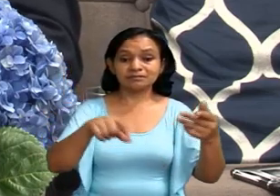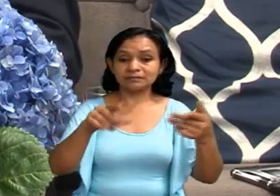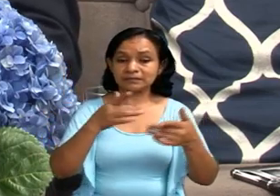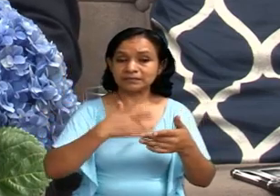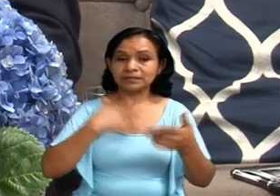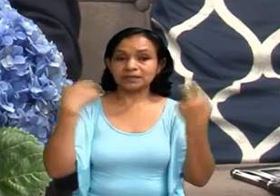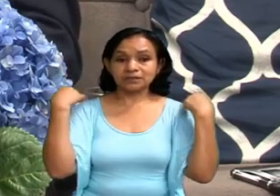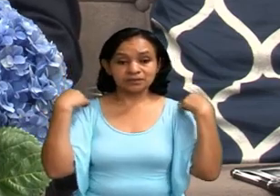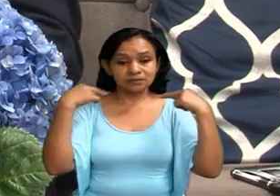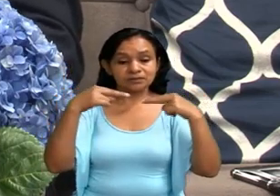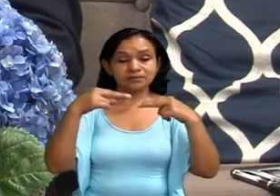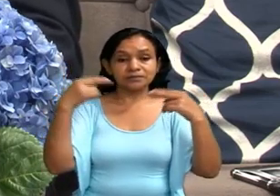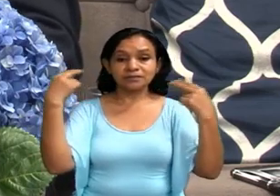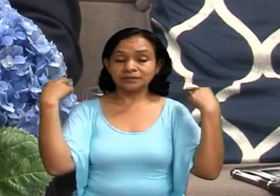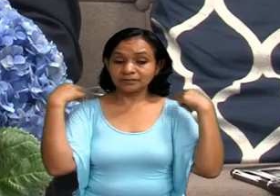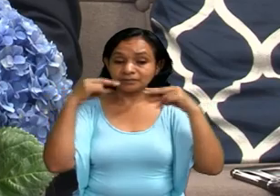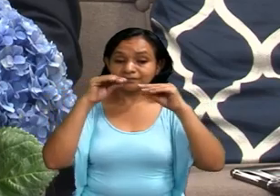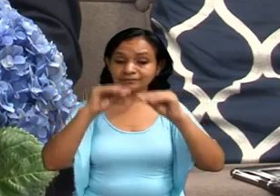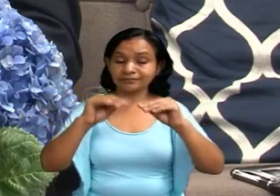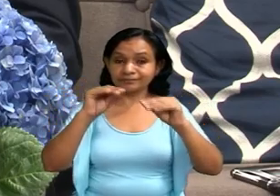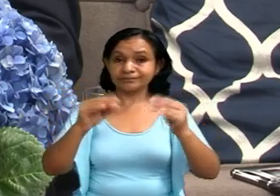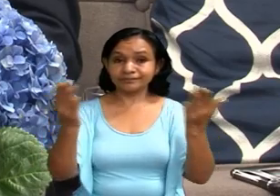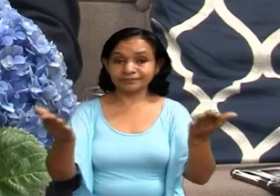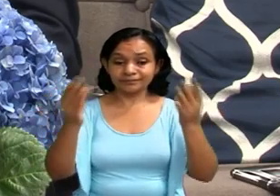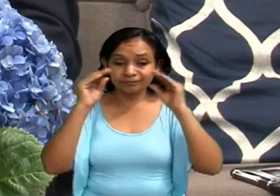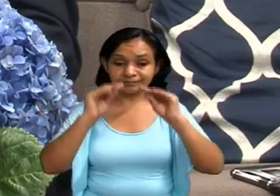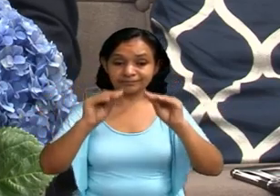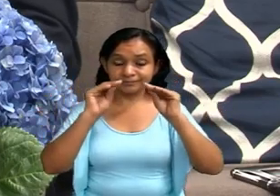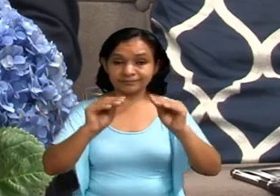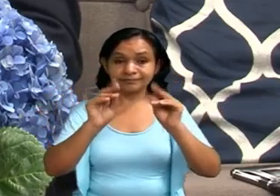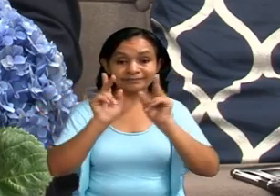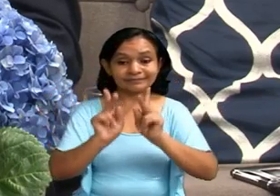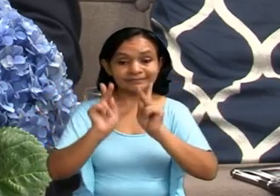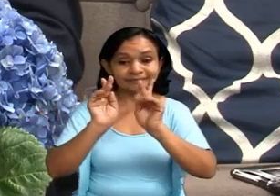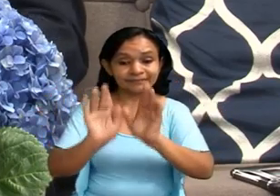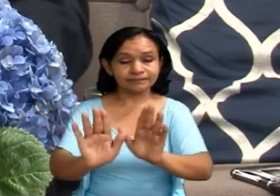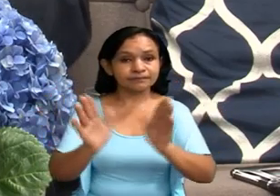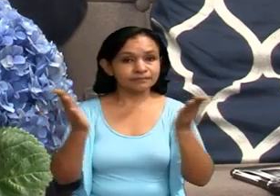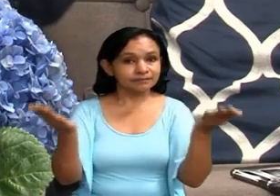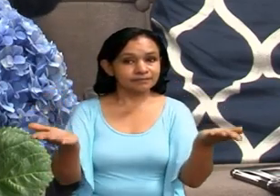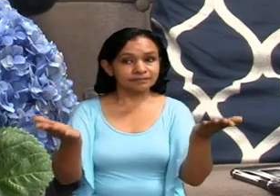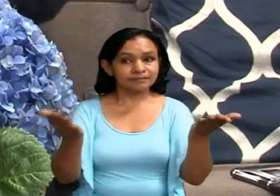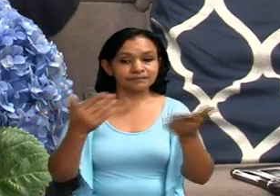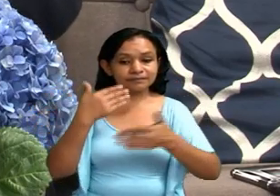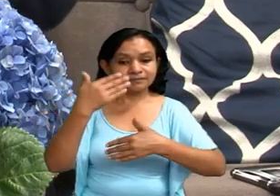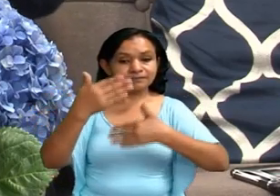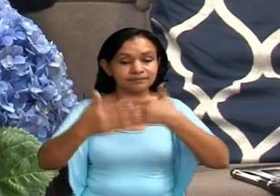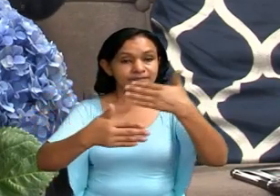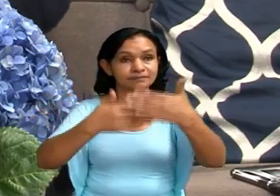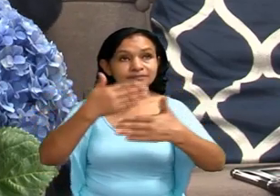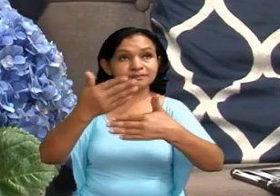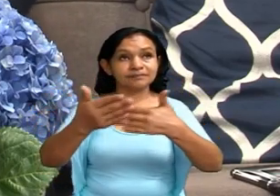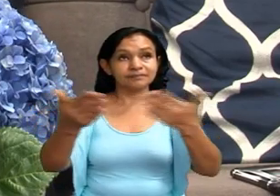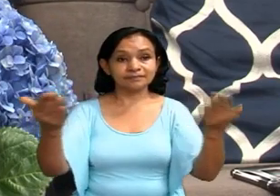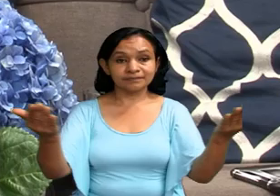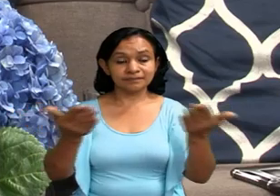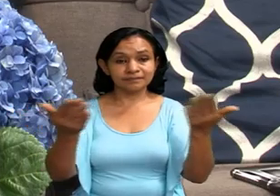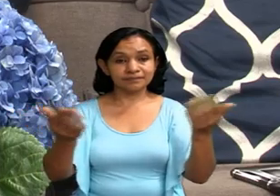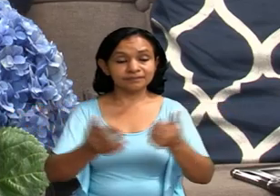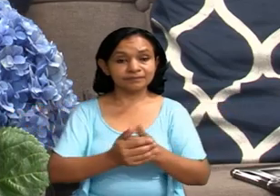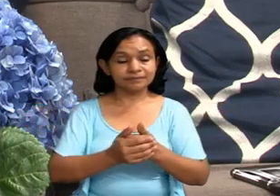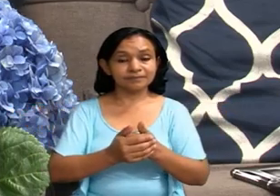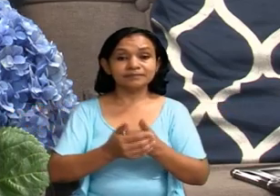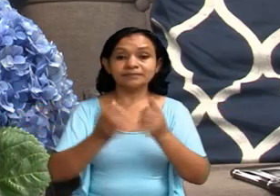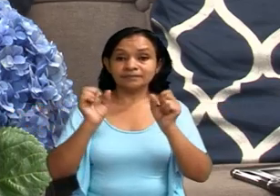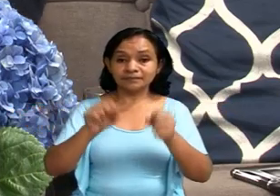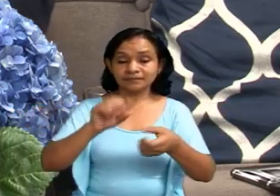un maestro, cada instrumento, la enseñanza es más personalizada. Entonces el proceso de lo que